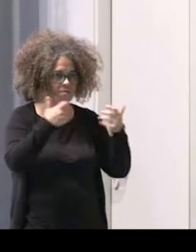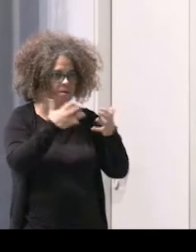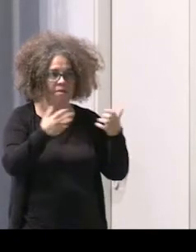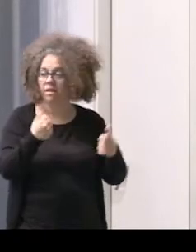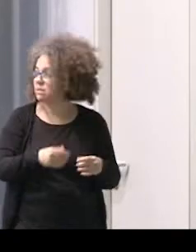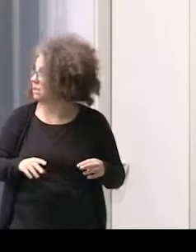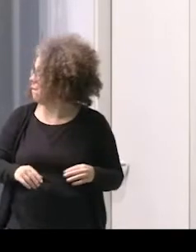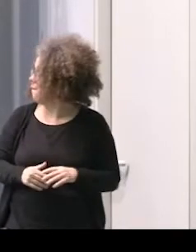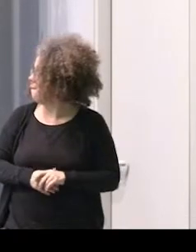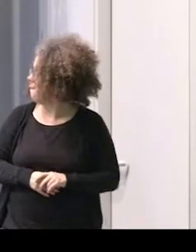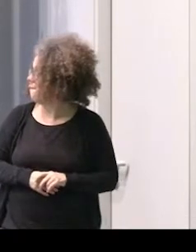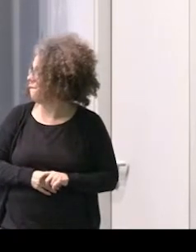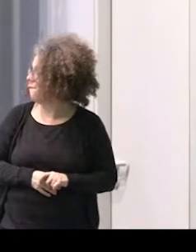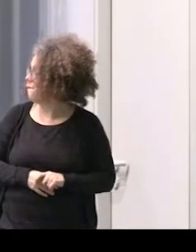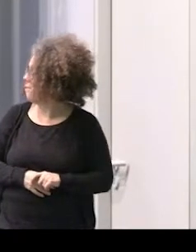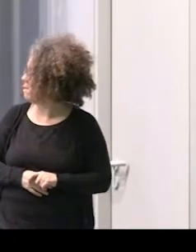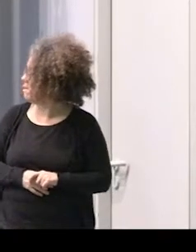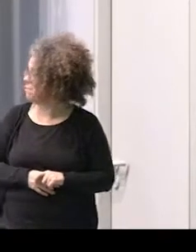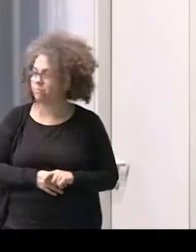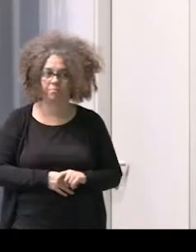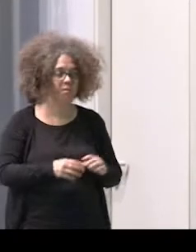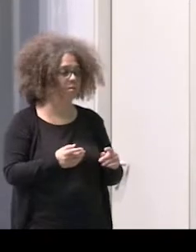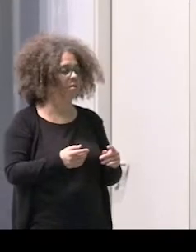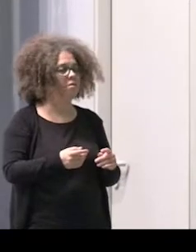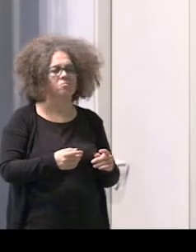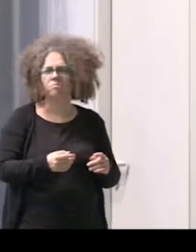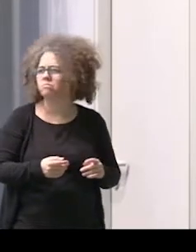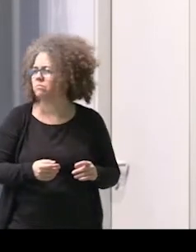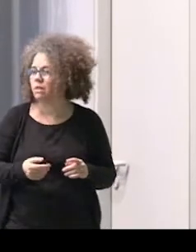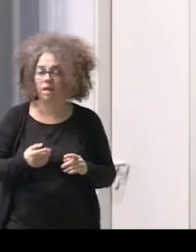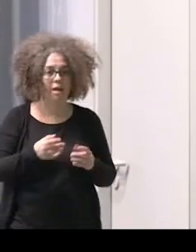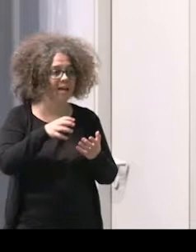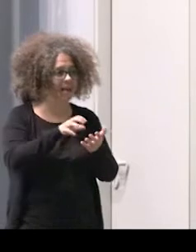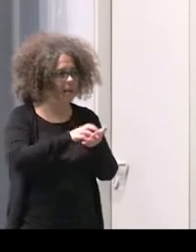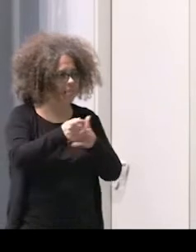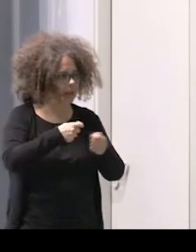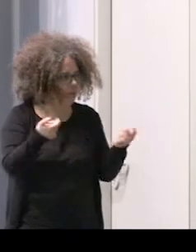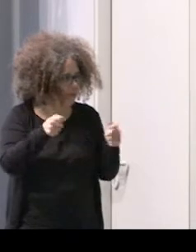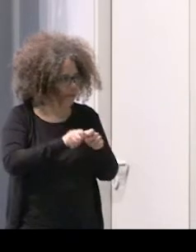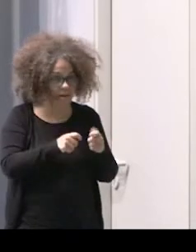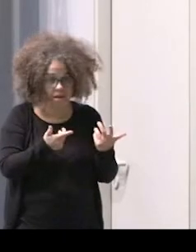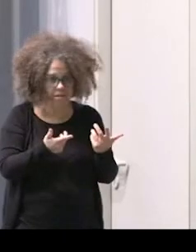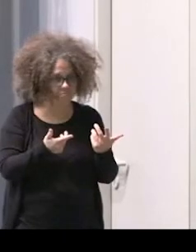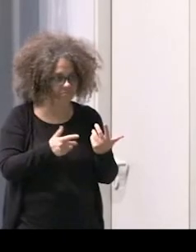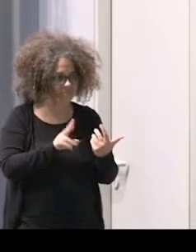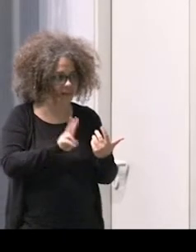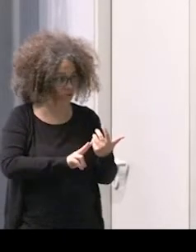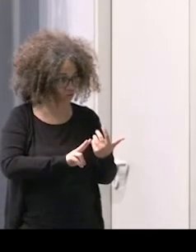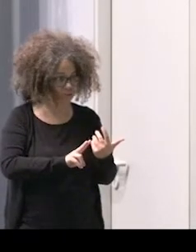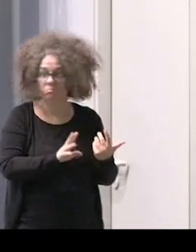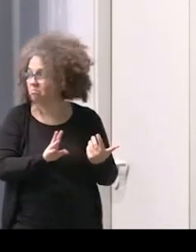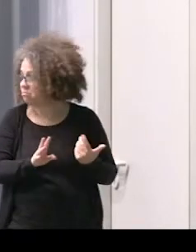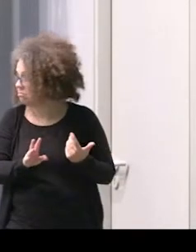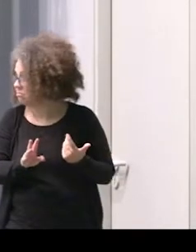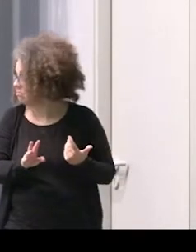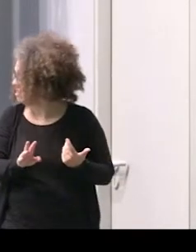esta... El mercado cierra al anochecer. No tengo sonido, no sé si voy a poder usarlo. ¿Sí se oye? Muy bien. Lo han oído, ¿no? El mercado